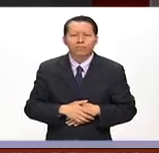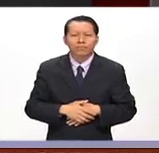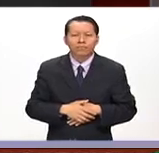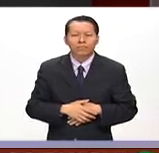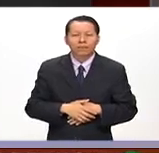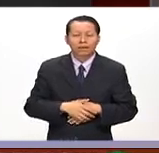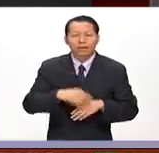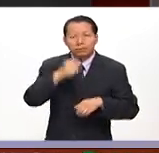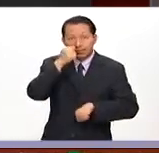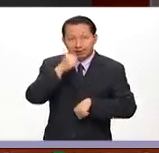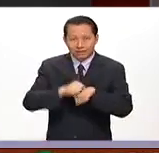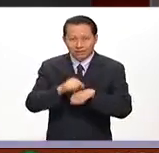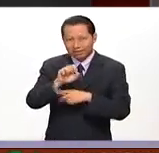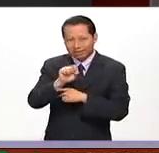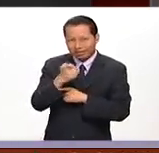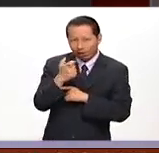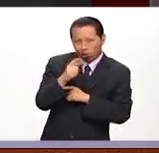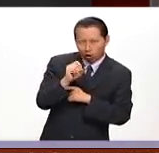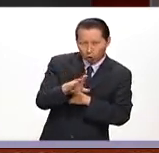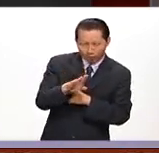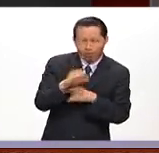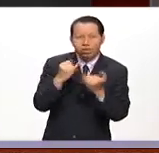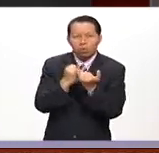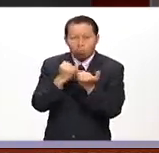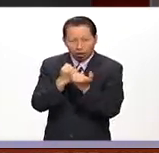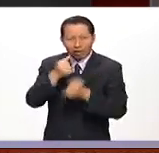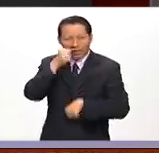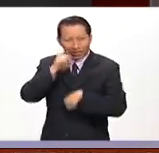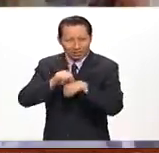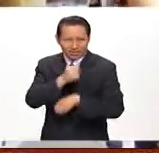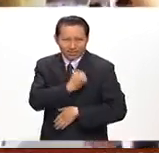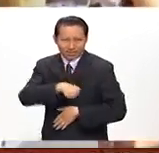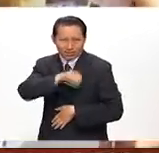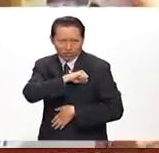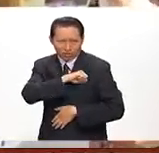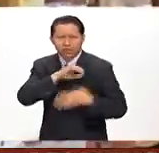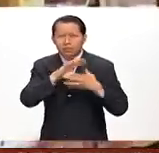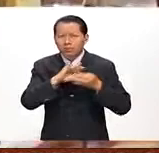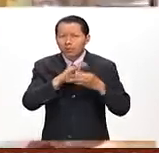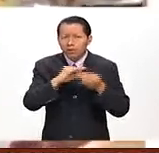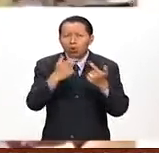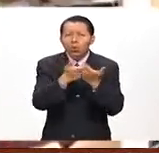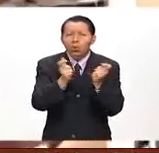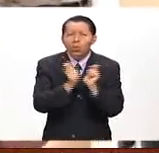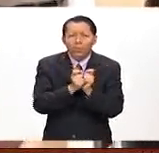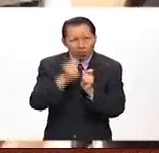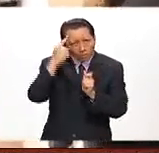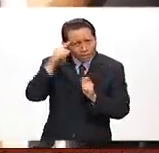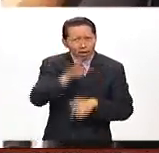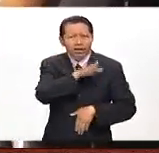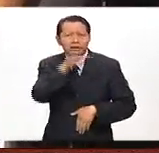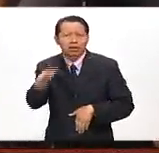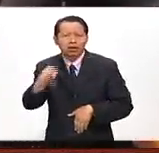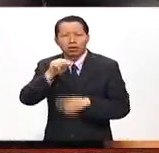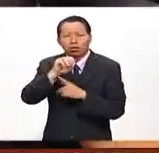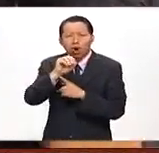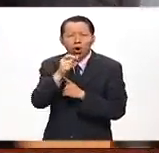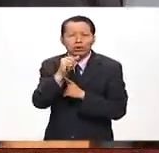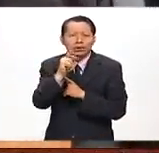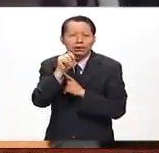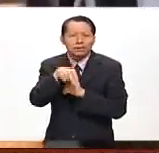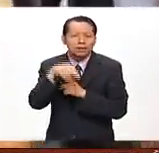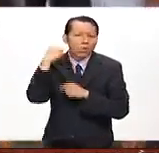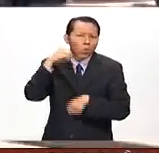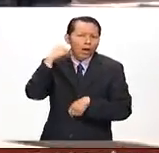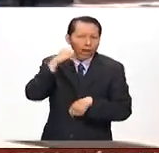Las secretarías de Gobernación y de Salud confirmaron que las brigadas de ayuda enviadas a Nochistlán, Oaxaca, Como parte de los acuerdos con la